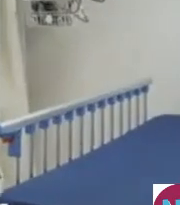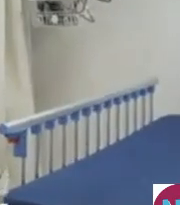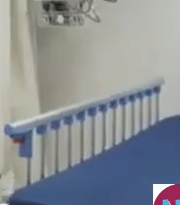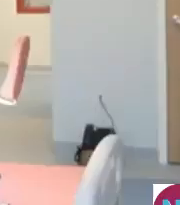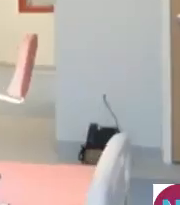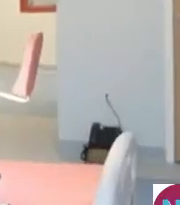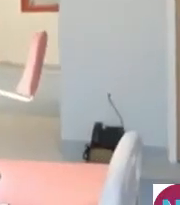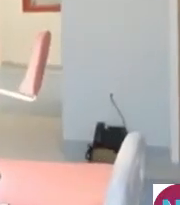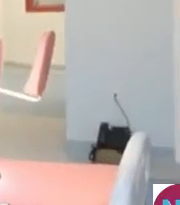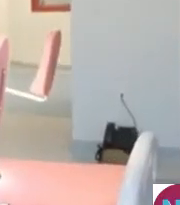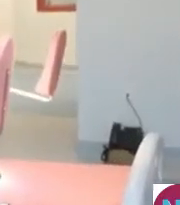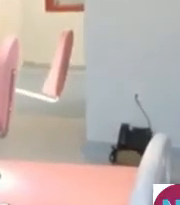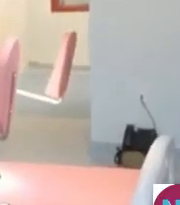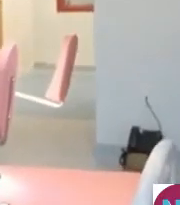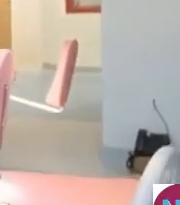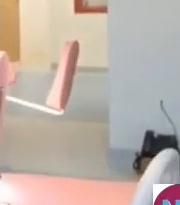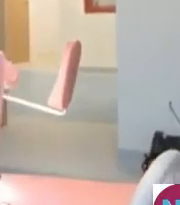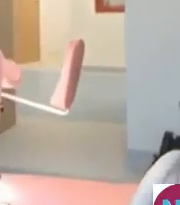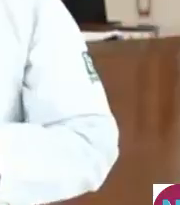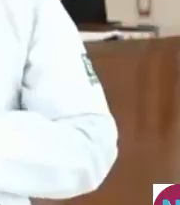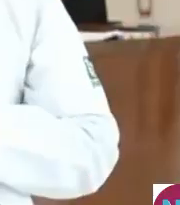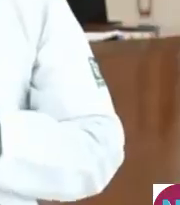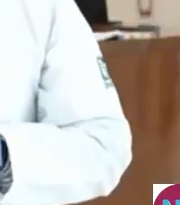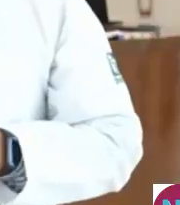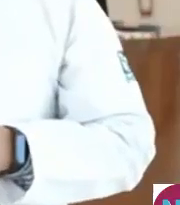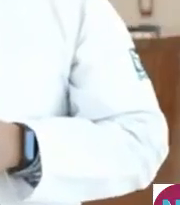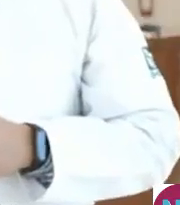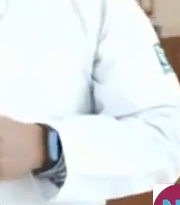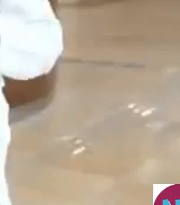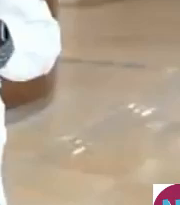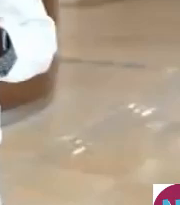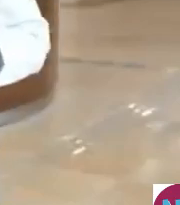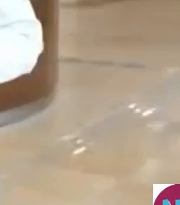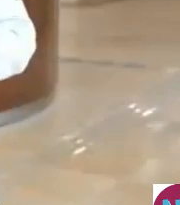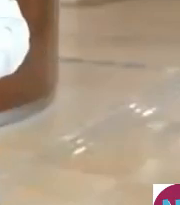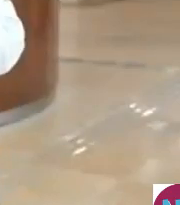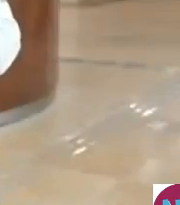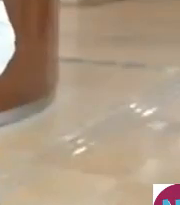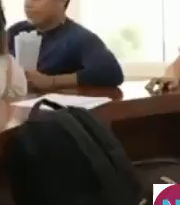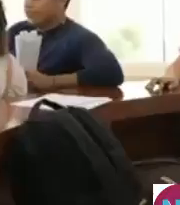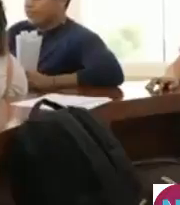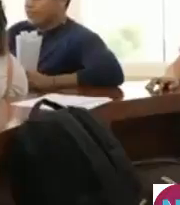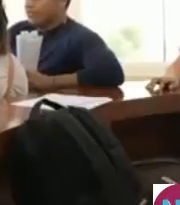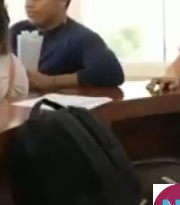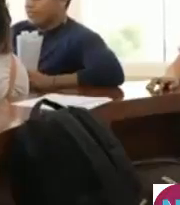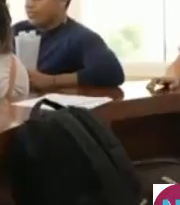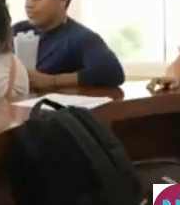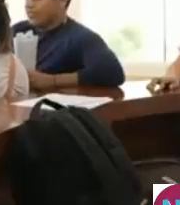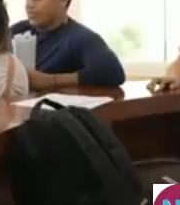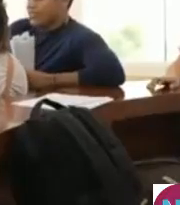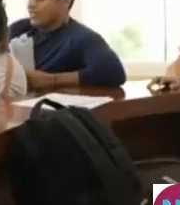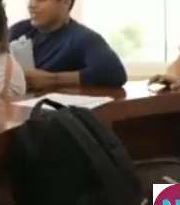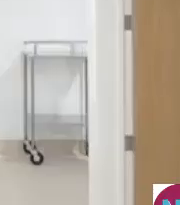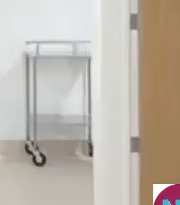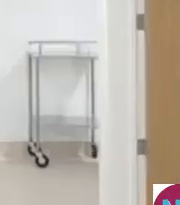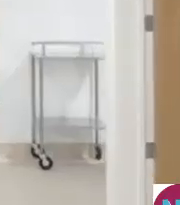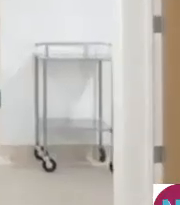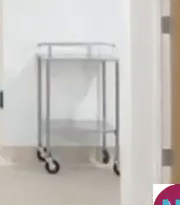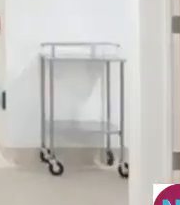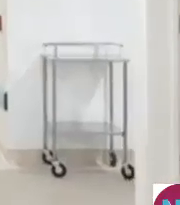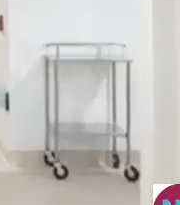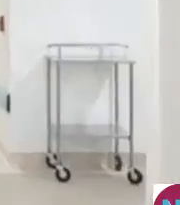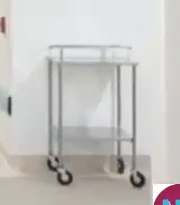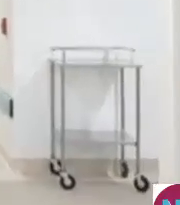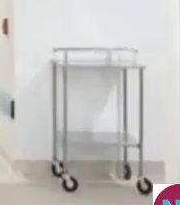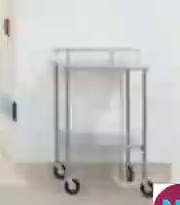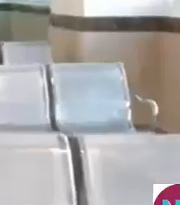alguna cama a lo mejor para que ellos pudieran ser atendidos. Con este nuevo hospital, estas personas aquí serán atendidas de la mejor manera y de la